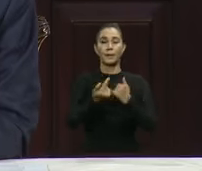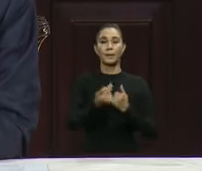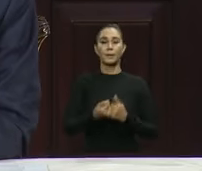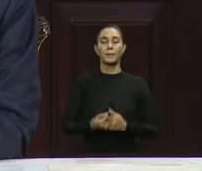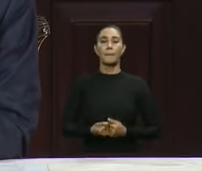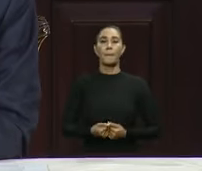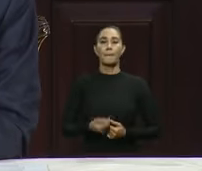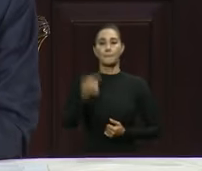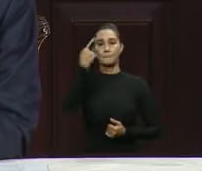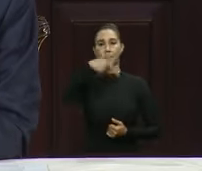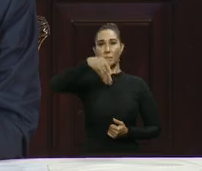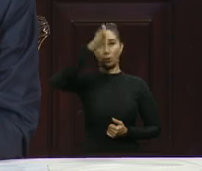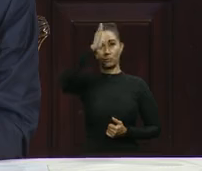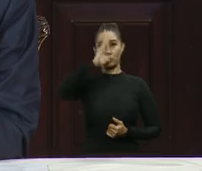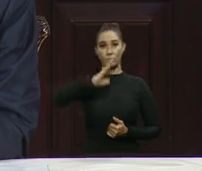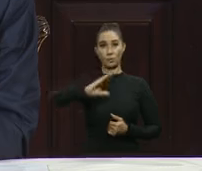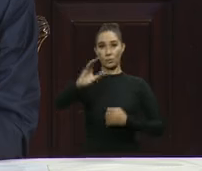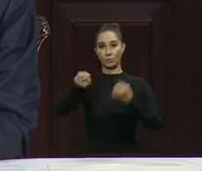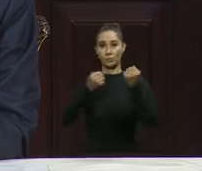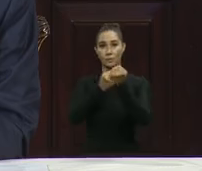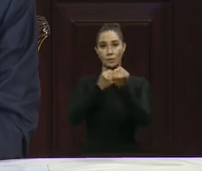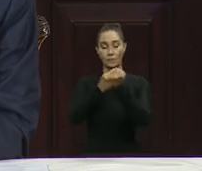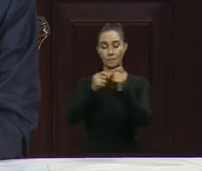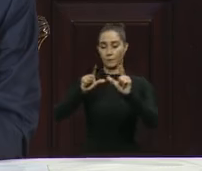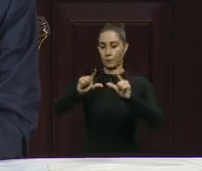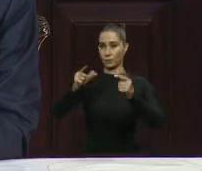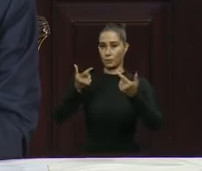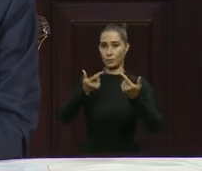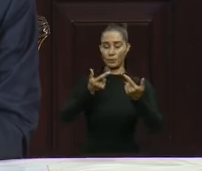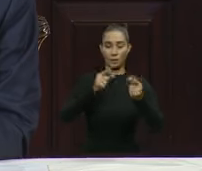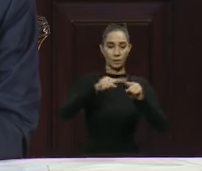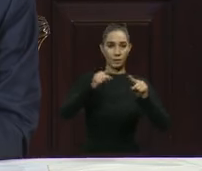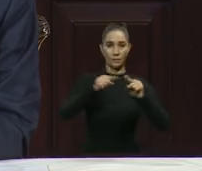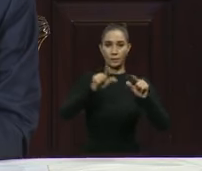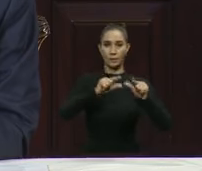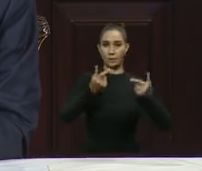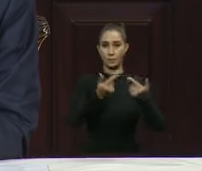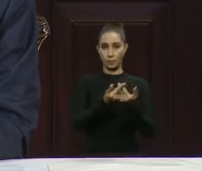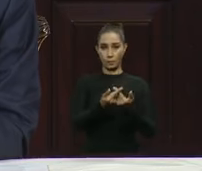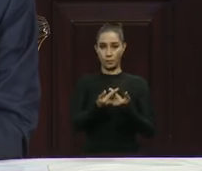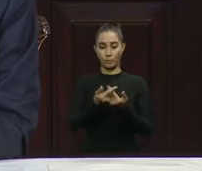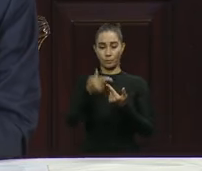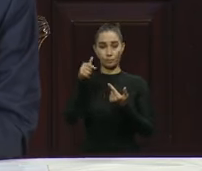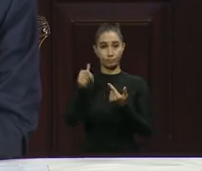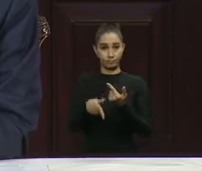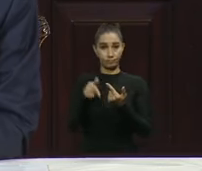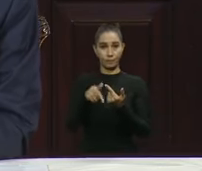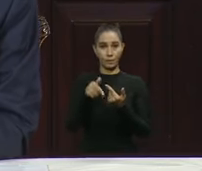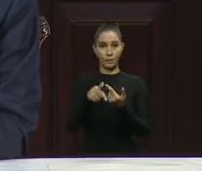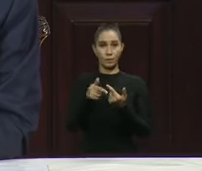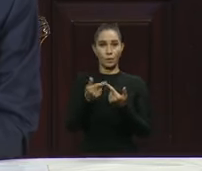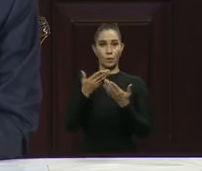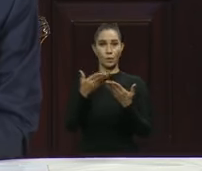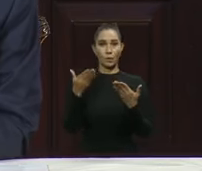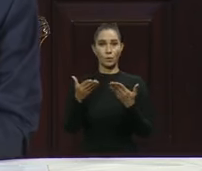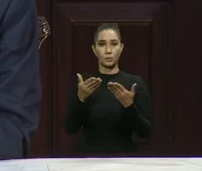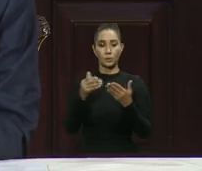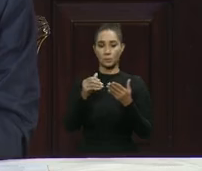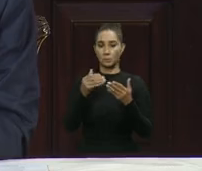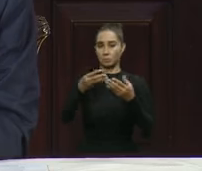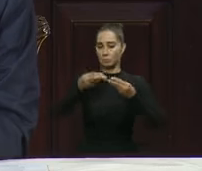con Dios y con el apoyo de todos los sectores y del pueblo, estas son coyunturas que tampoco van a ser